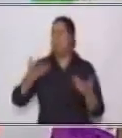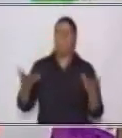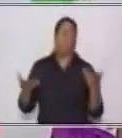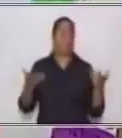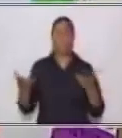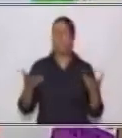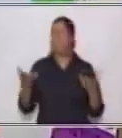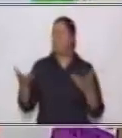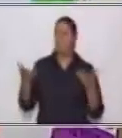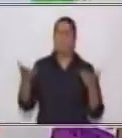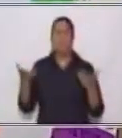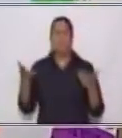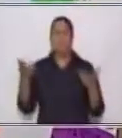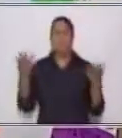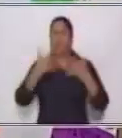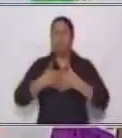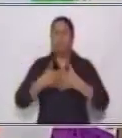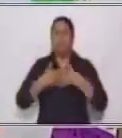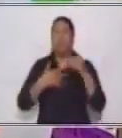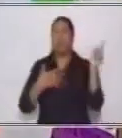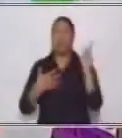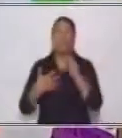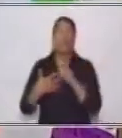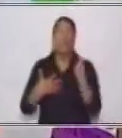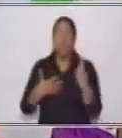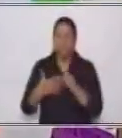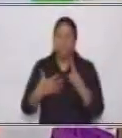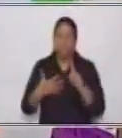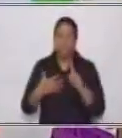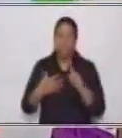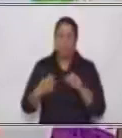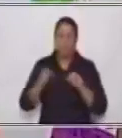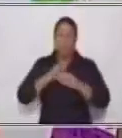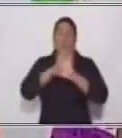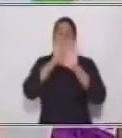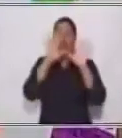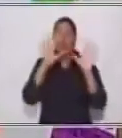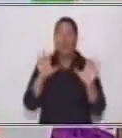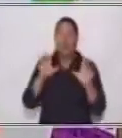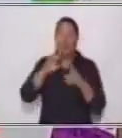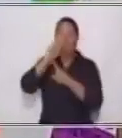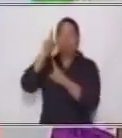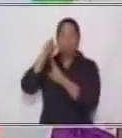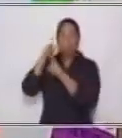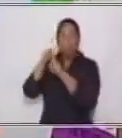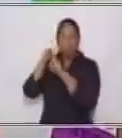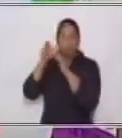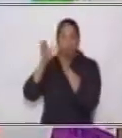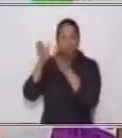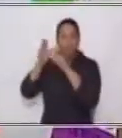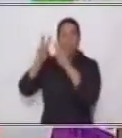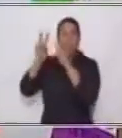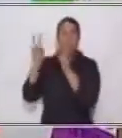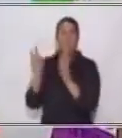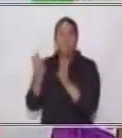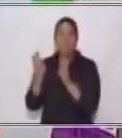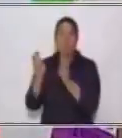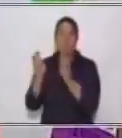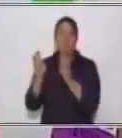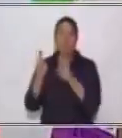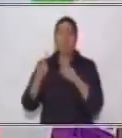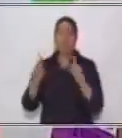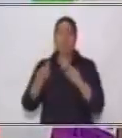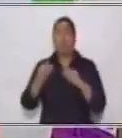otro planeta, no vamos a comenzar a hablar de otro tema, no vamos a comenzar a hablar acerca de la Tierra, tal vez vamos a establecer